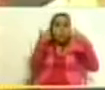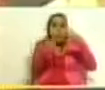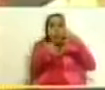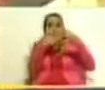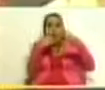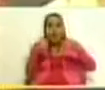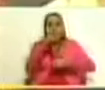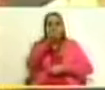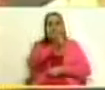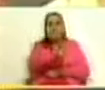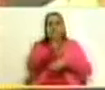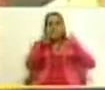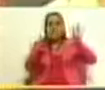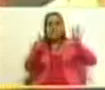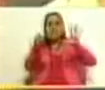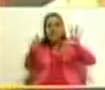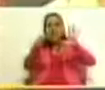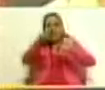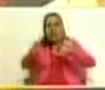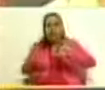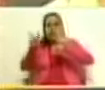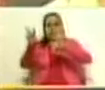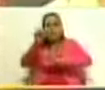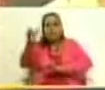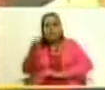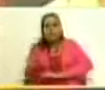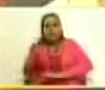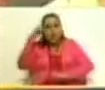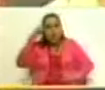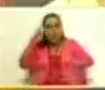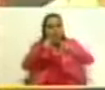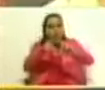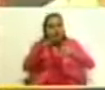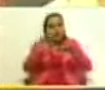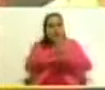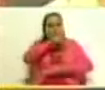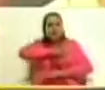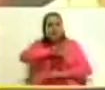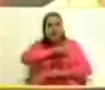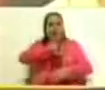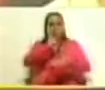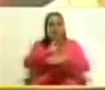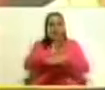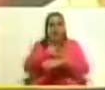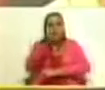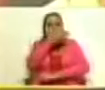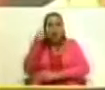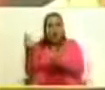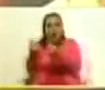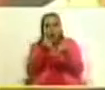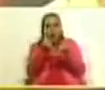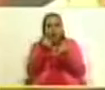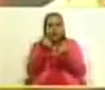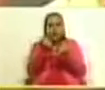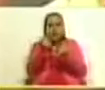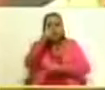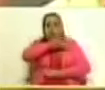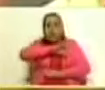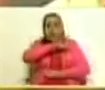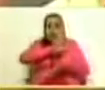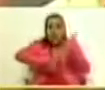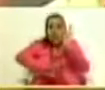26.7% de las propuestas son a la T social, de protección, recuperación y desarrollo social.